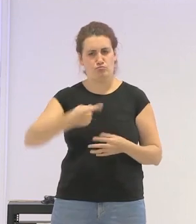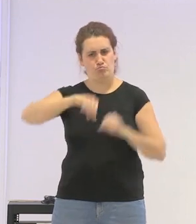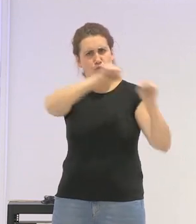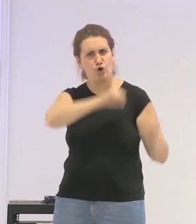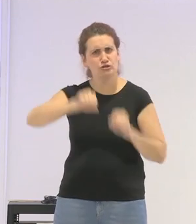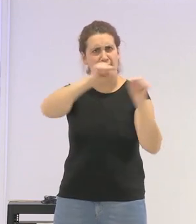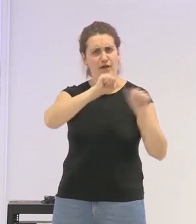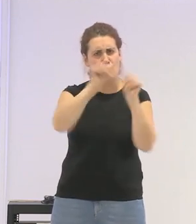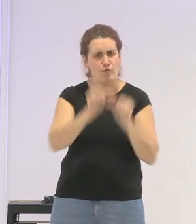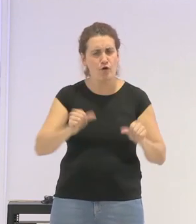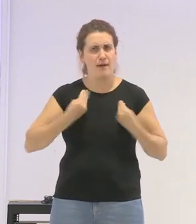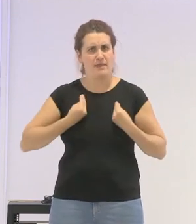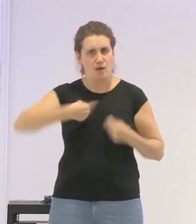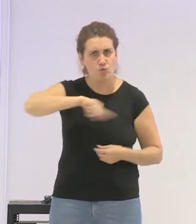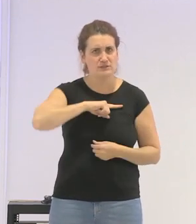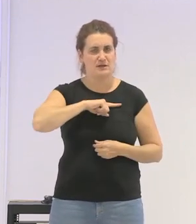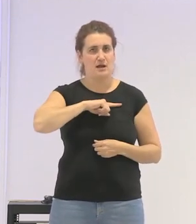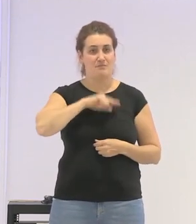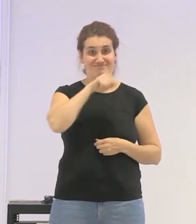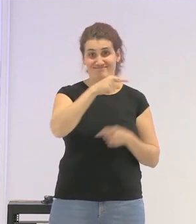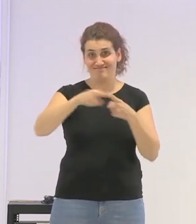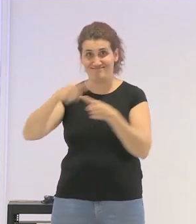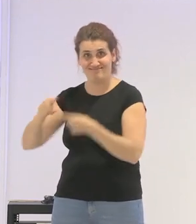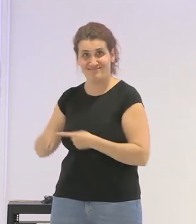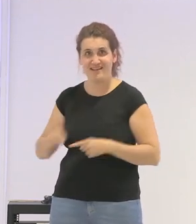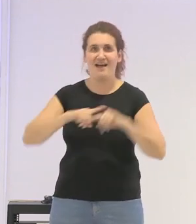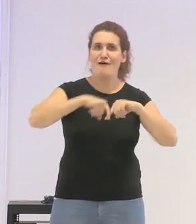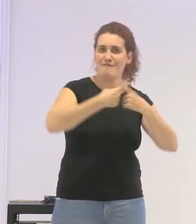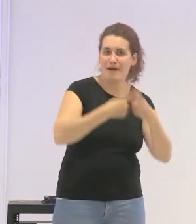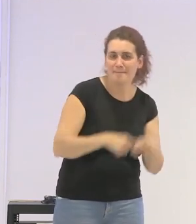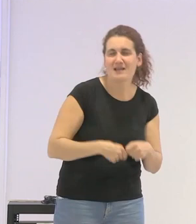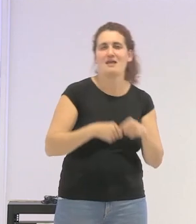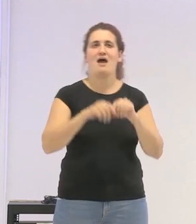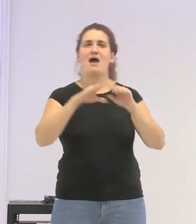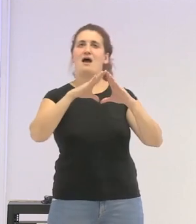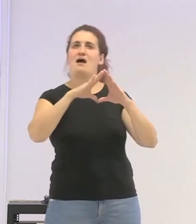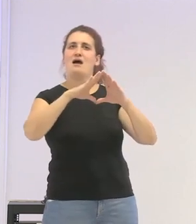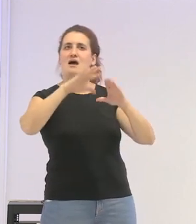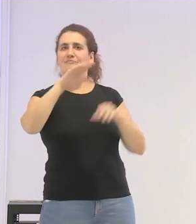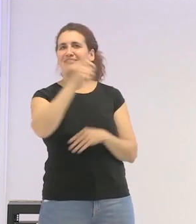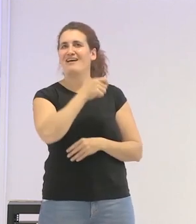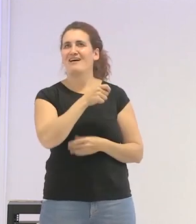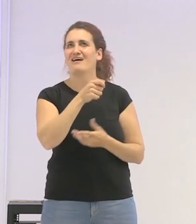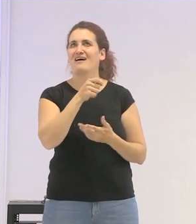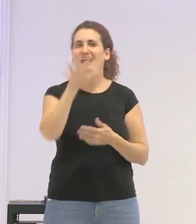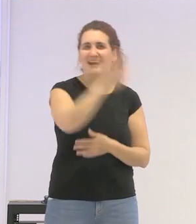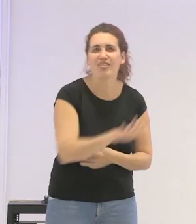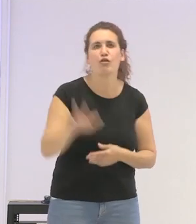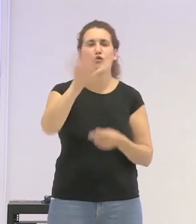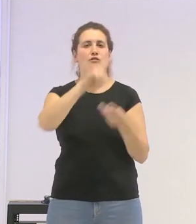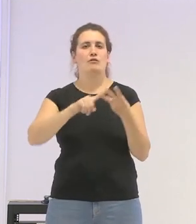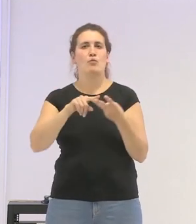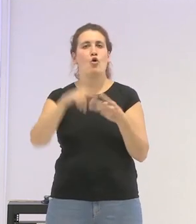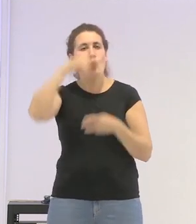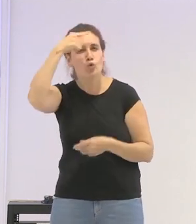vida. Esos elementos, ¿no? Familia, raza, nación, nuestra cultura, van normalmente unidos,